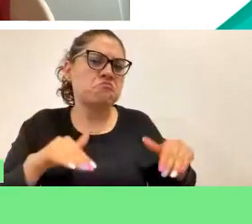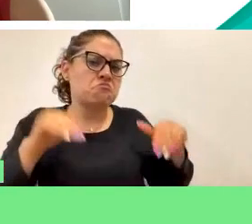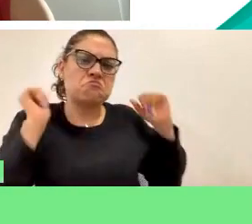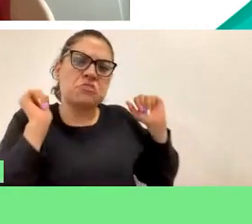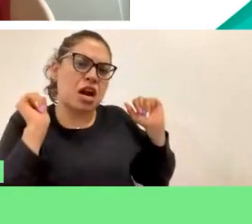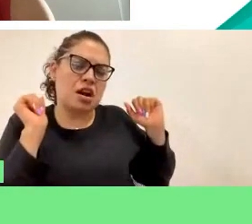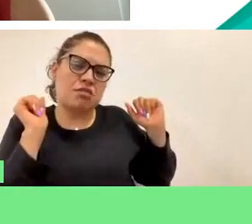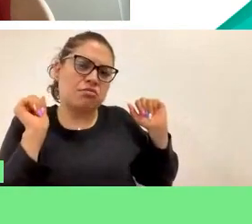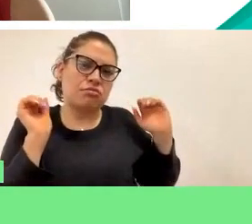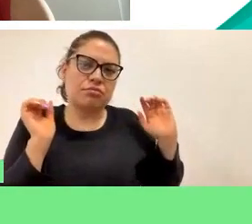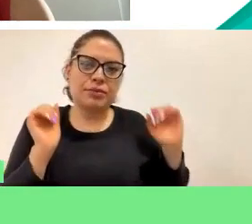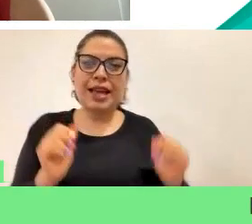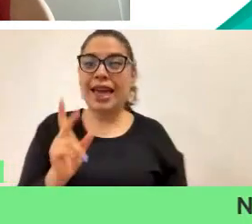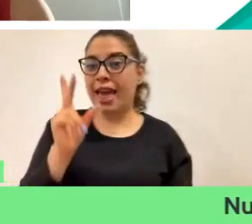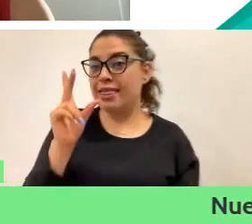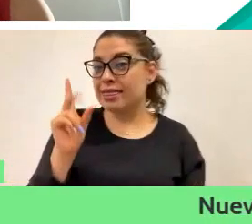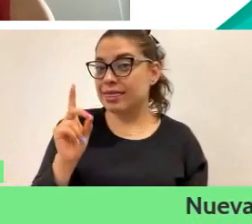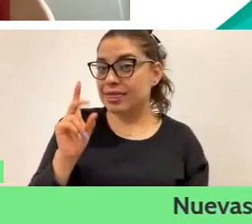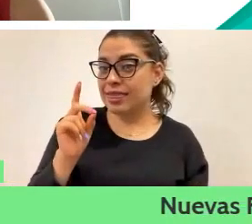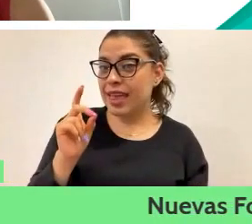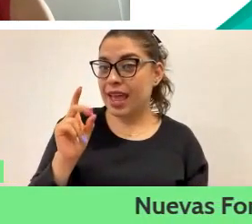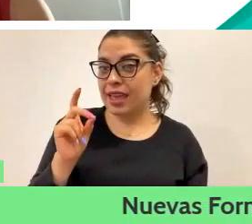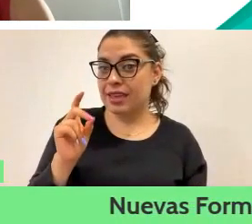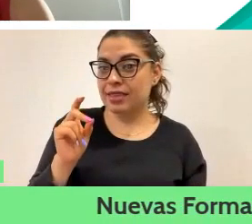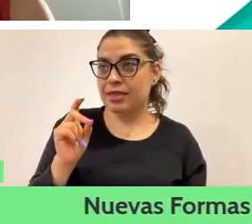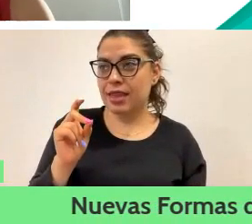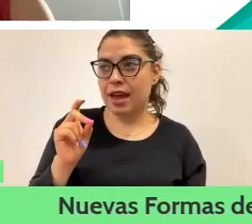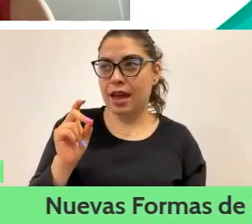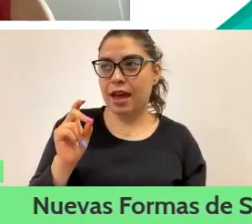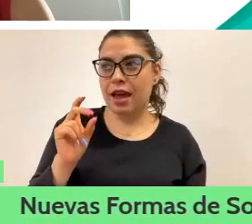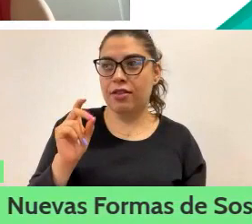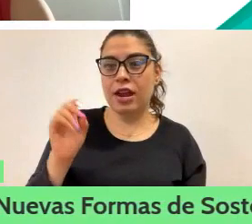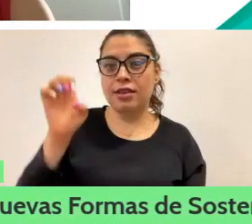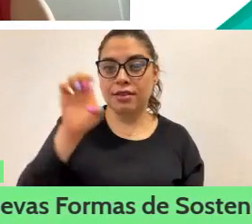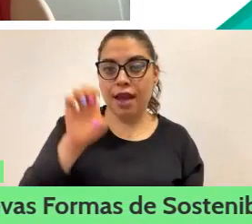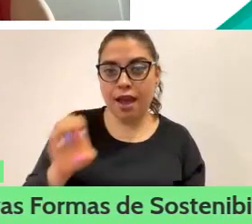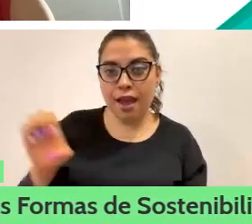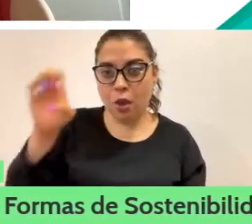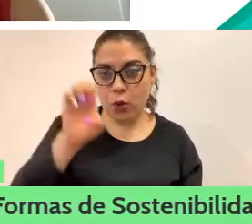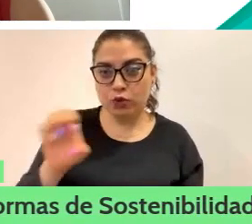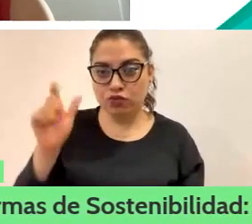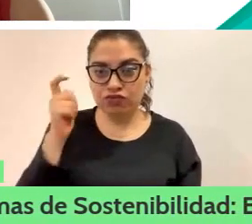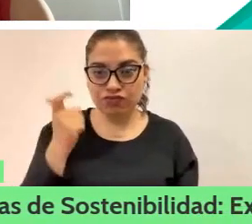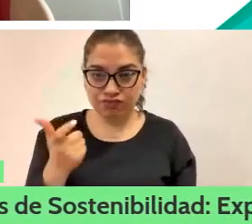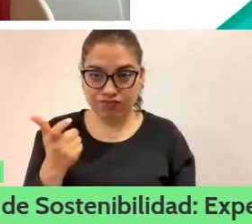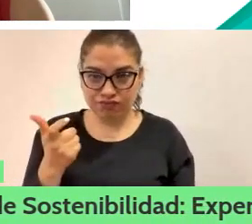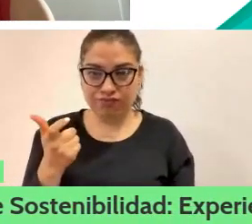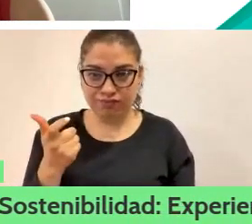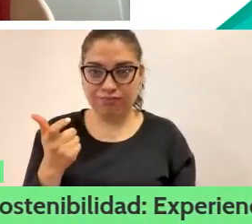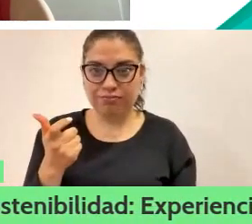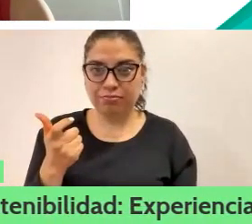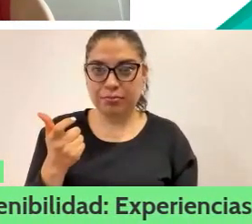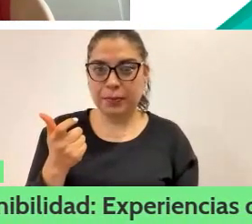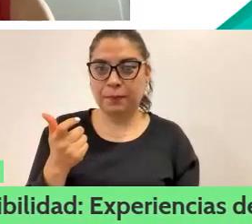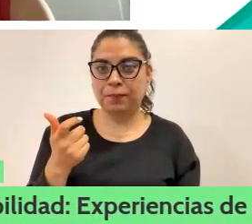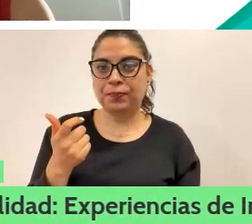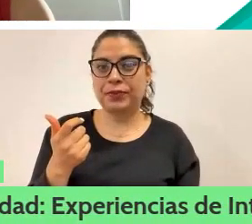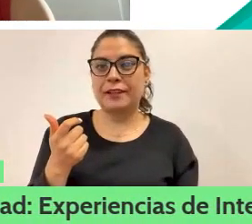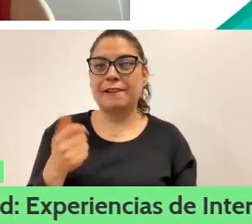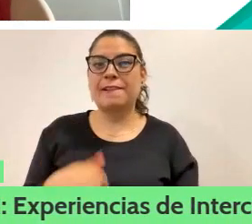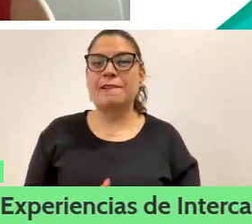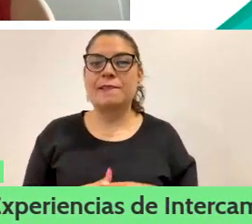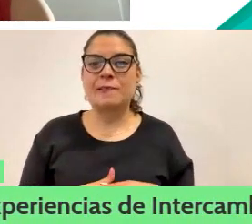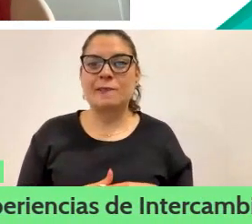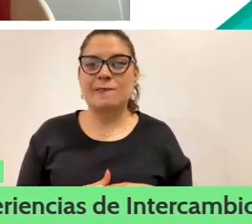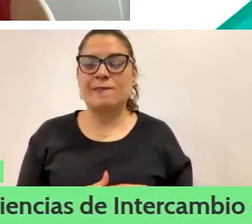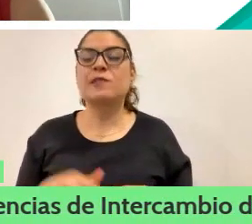euros, realmente hay 10 euros de esos 30 que incluyen un donativo. O sea, al final es un donativo, no financian directamente la caja.